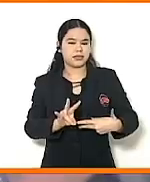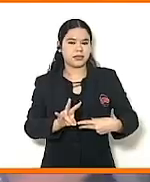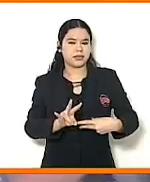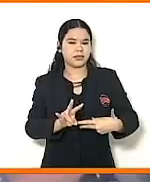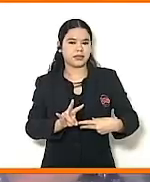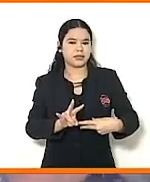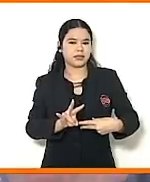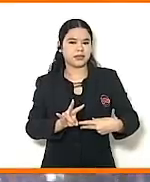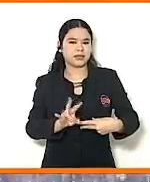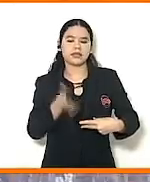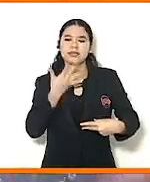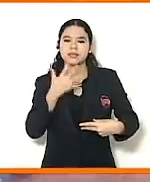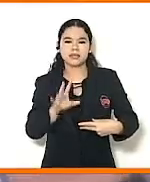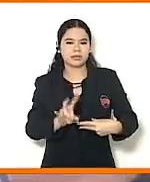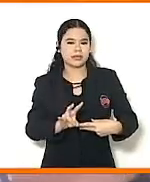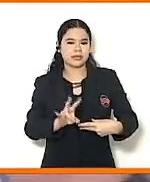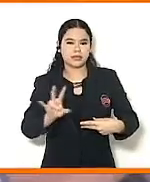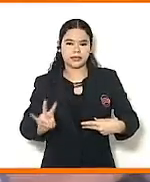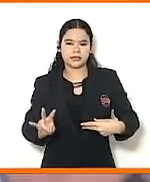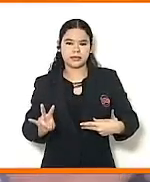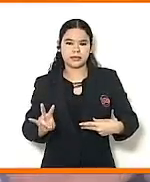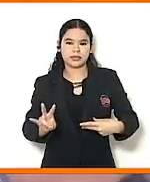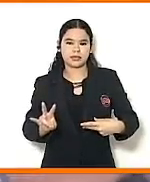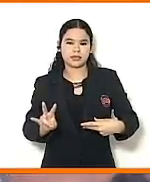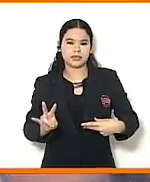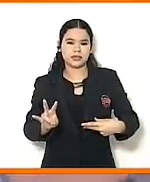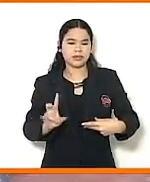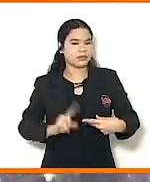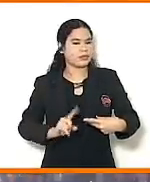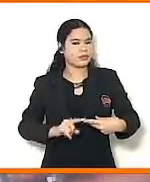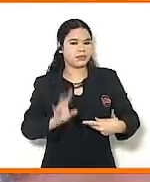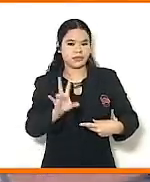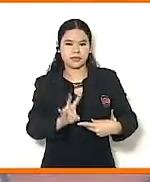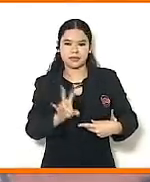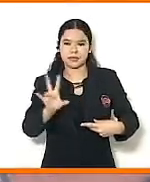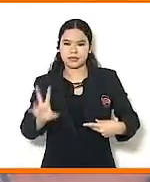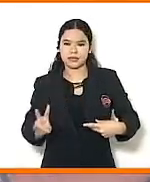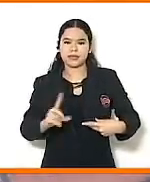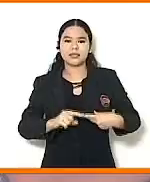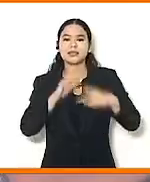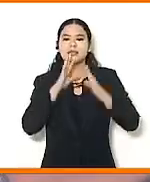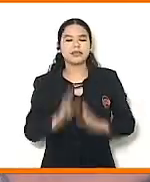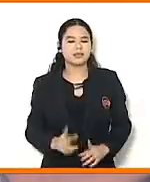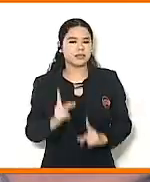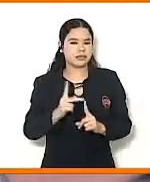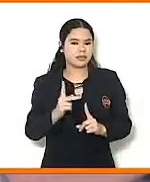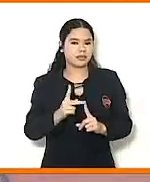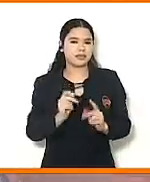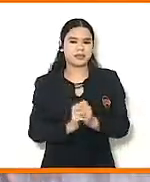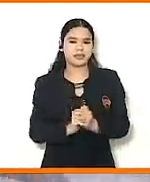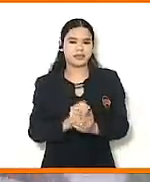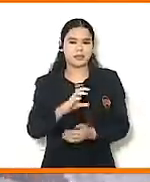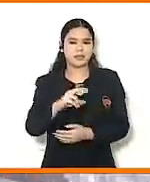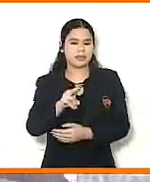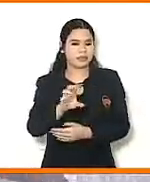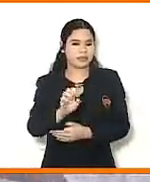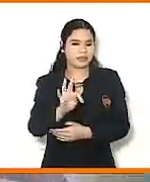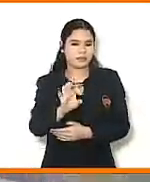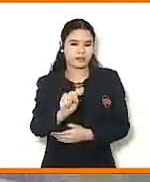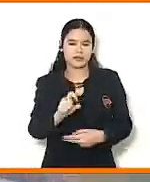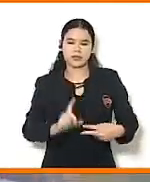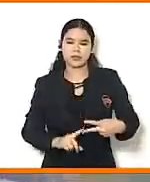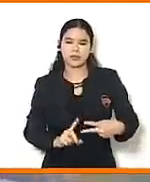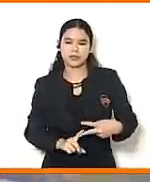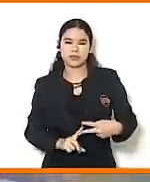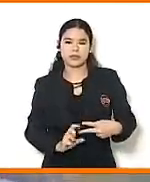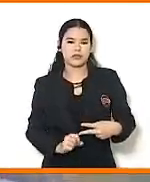dígito, suerte, 7. Primer número favorecido para premiados, 77. Con su catrachada, cohetes. Segundo número con